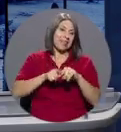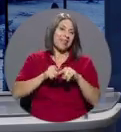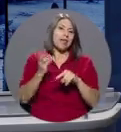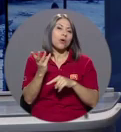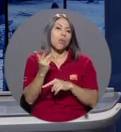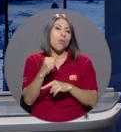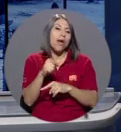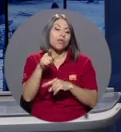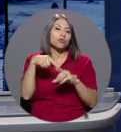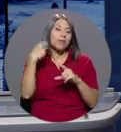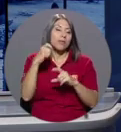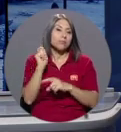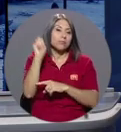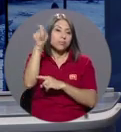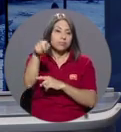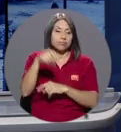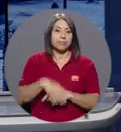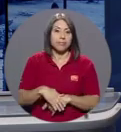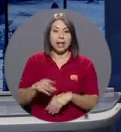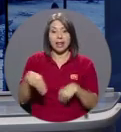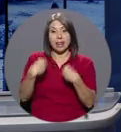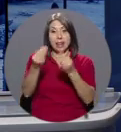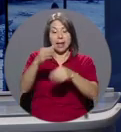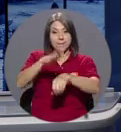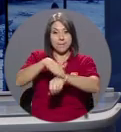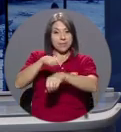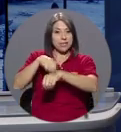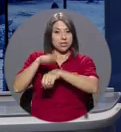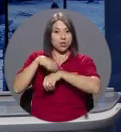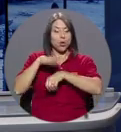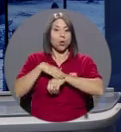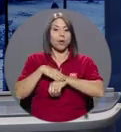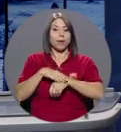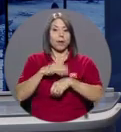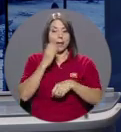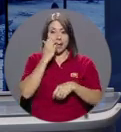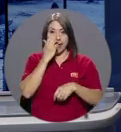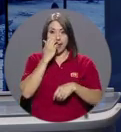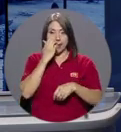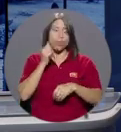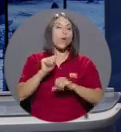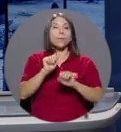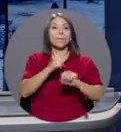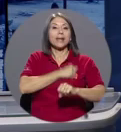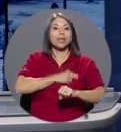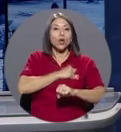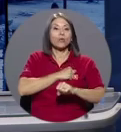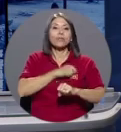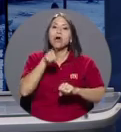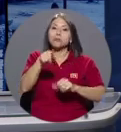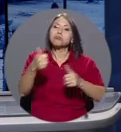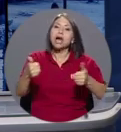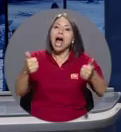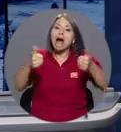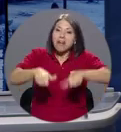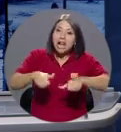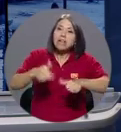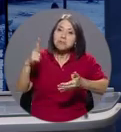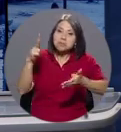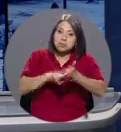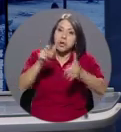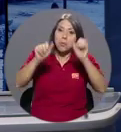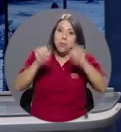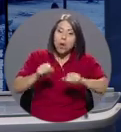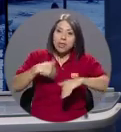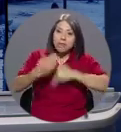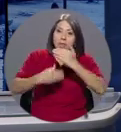escala. El permiso que te dan, en general, el aval que te van a dar para poder desarrollar